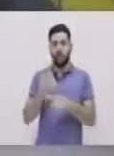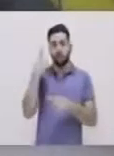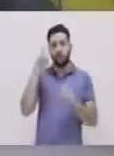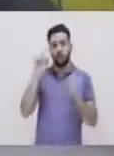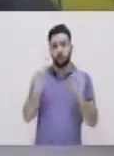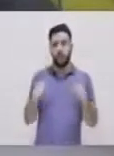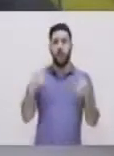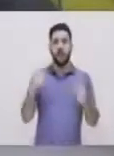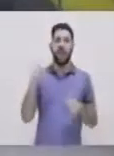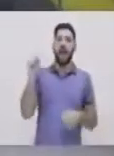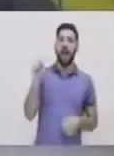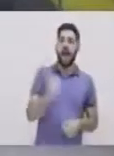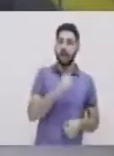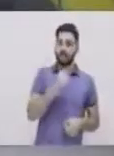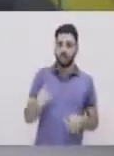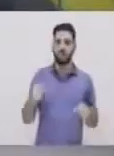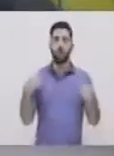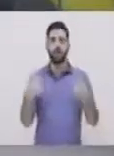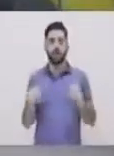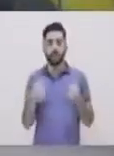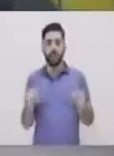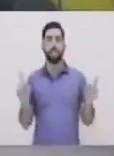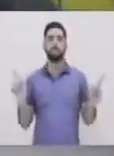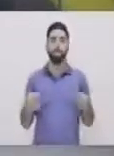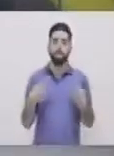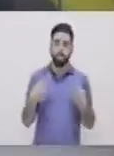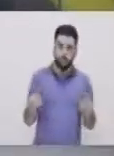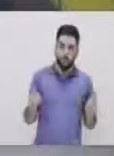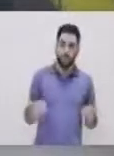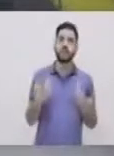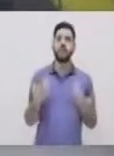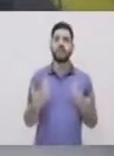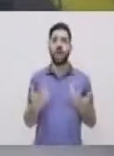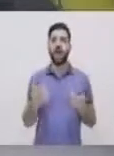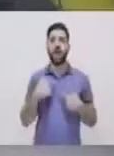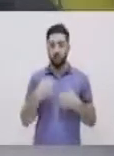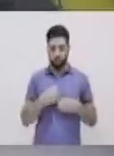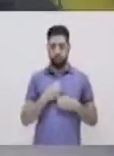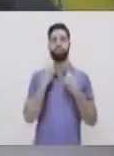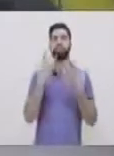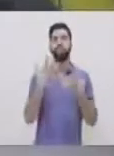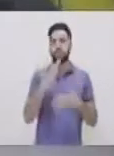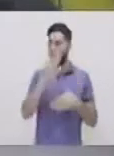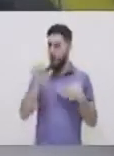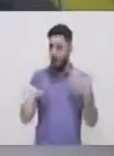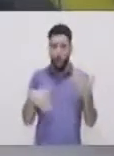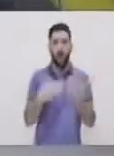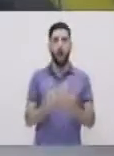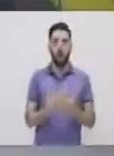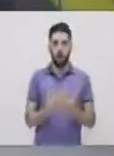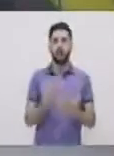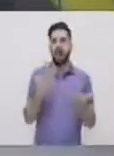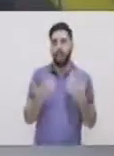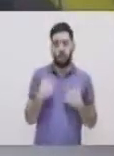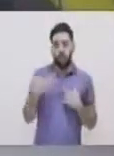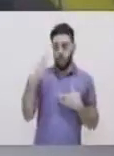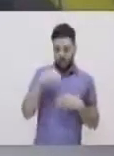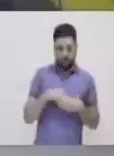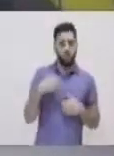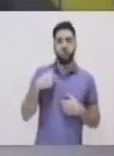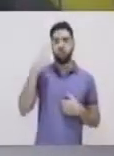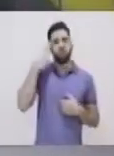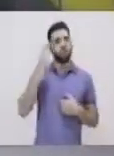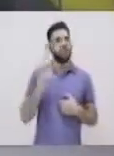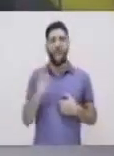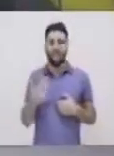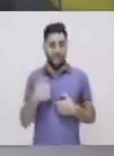sentimientos por medio de canciones, de música, ¿verdad? Y explotar ese talento que no, tal vez no ni ellos mismos sabían